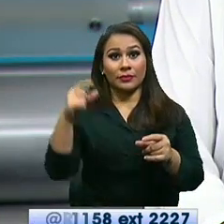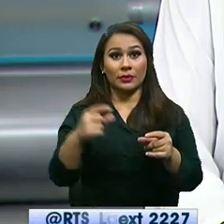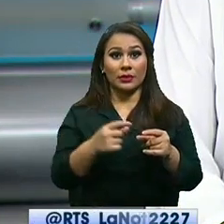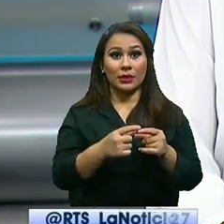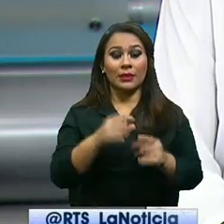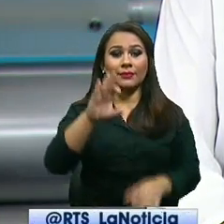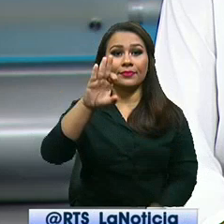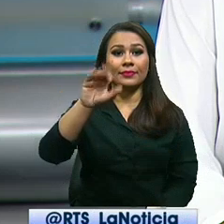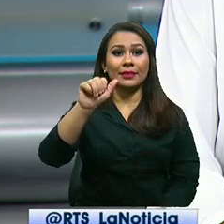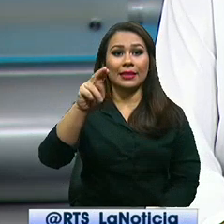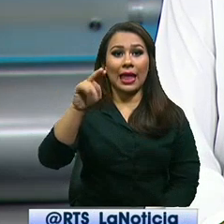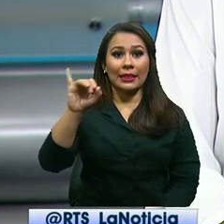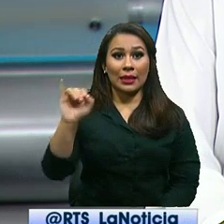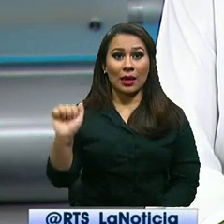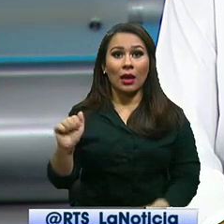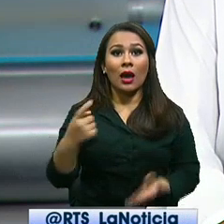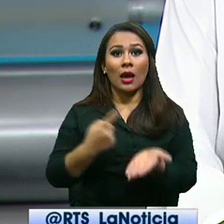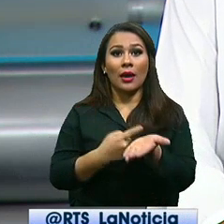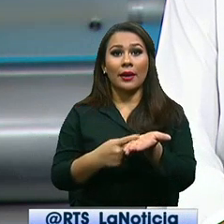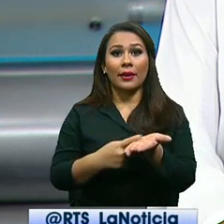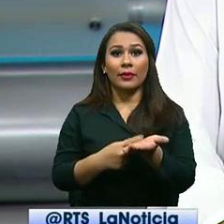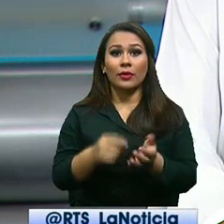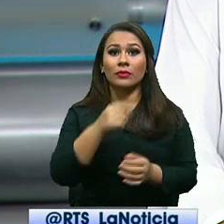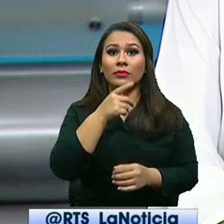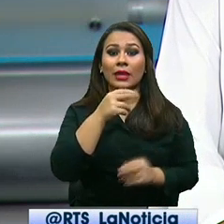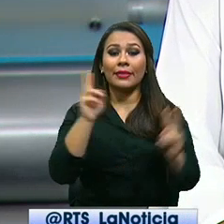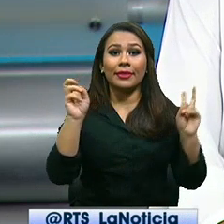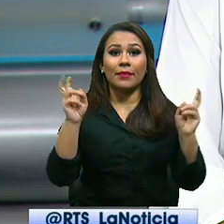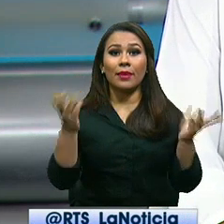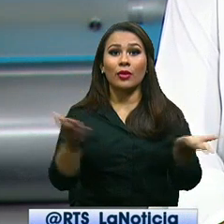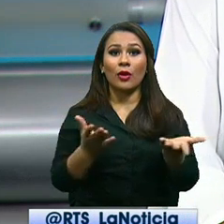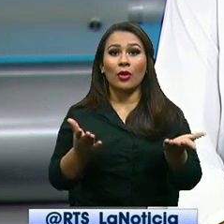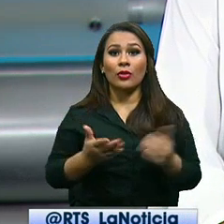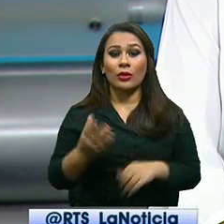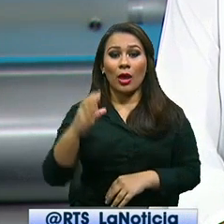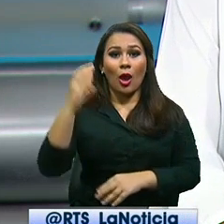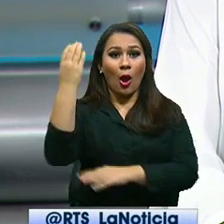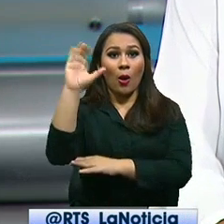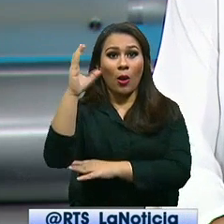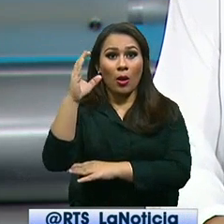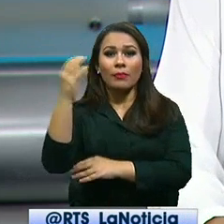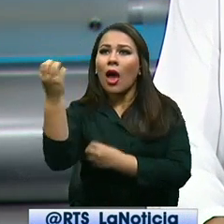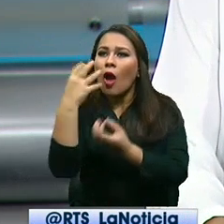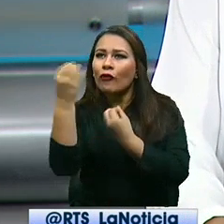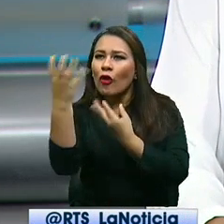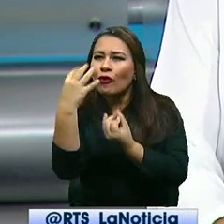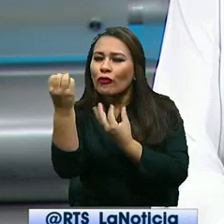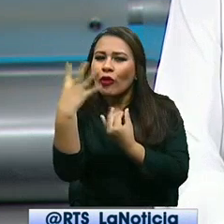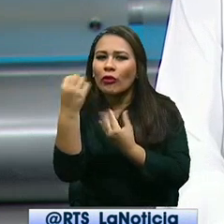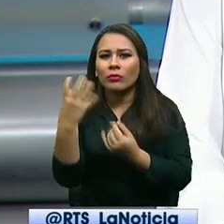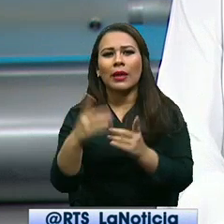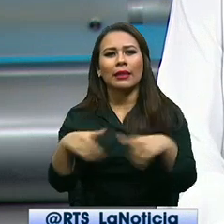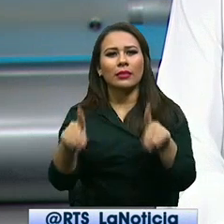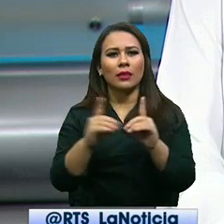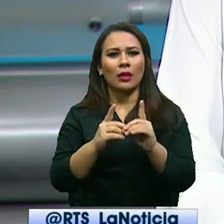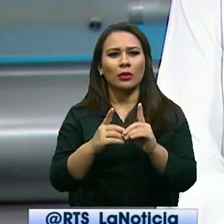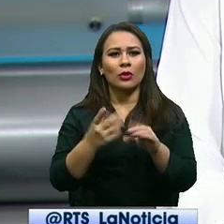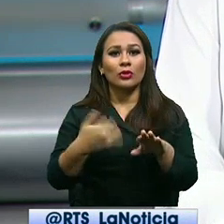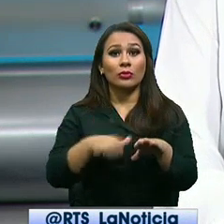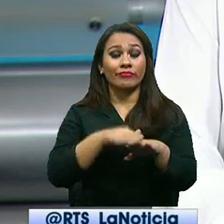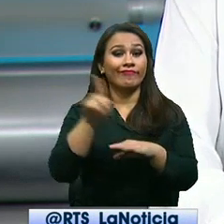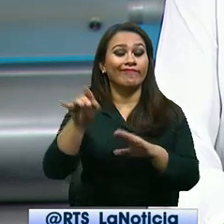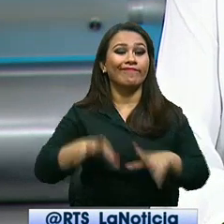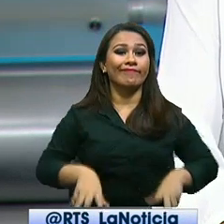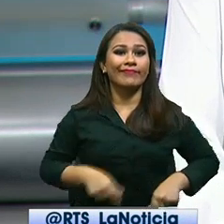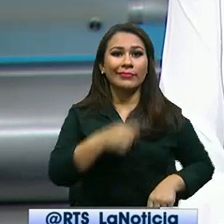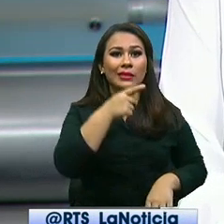Tania Moreno mantuvo una reunión con su par de asuntos anticorrupción de la Fiscalía de Colombia para intercambiar información en torno al caso Odebrecht.